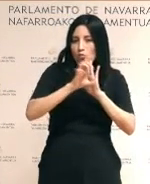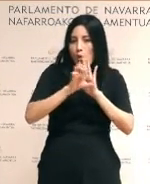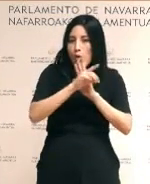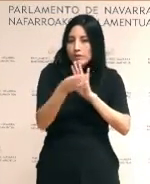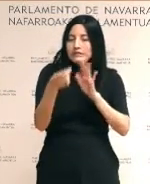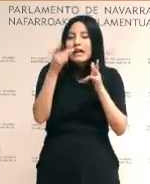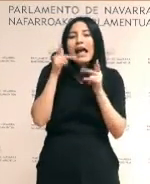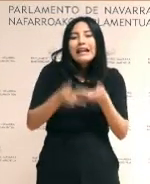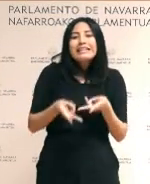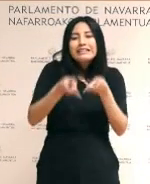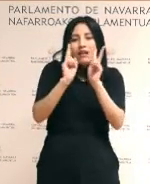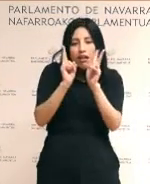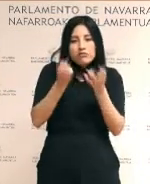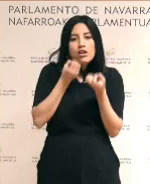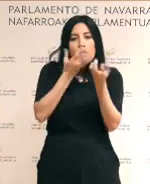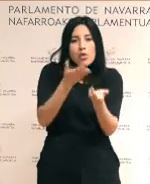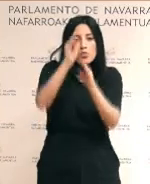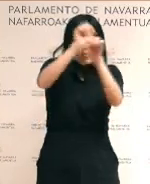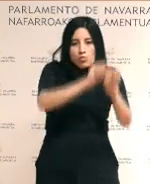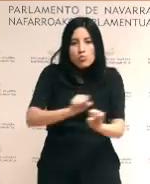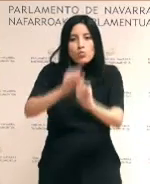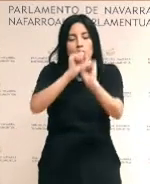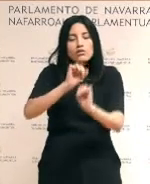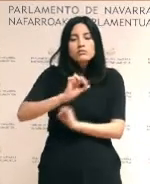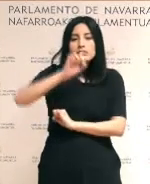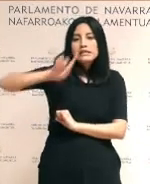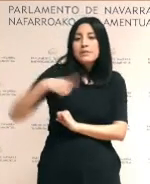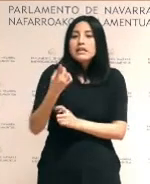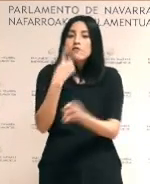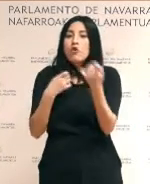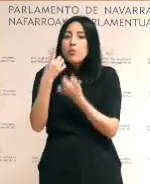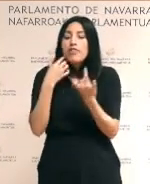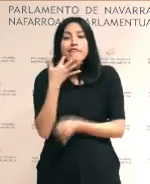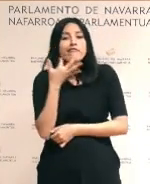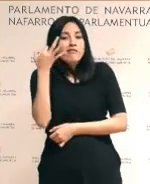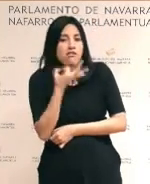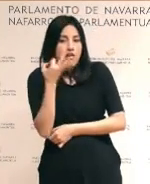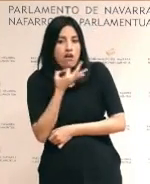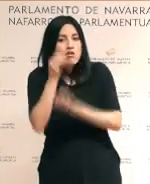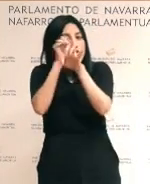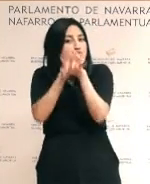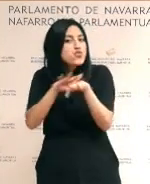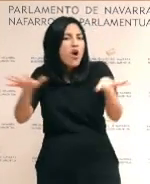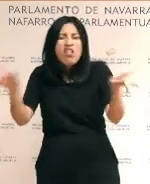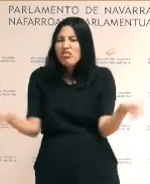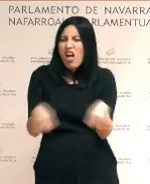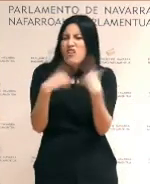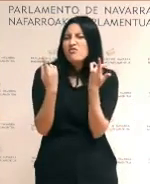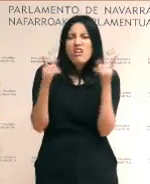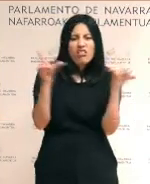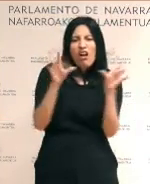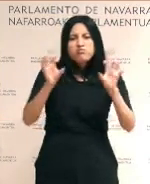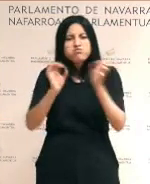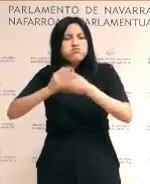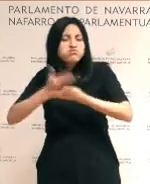la expresión y difusión de ideas y opiniones y el derecho a comunicar o recibir libremente información veraz por cualquier medio de difusión. Esto es el derecho a la información,